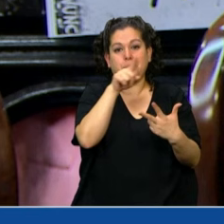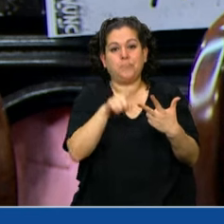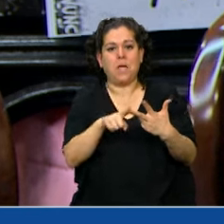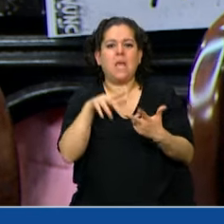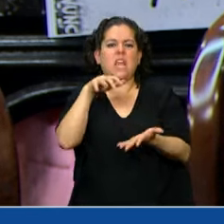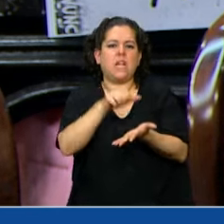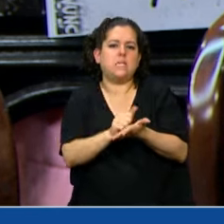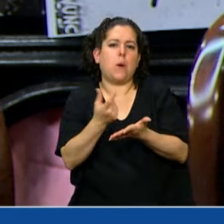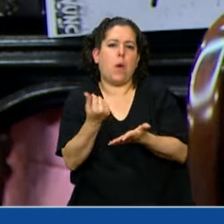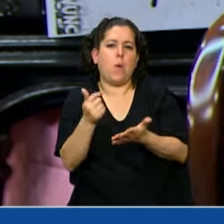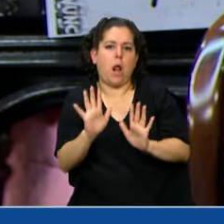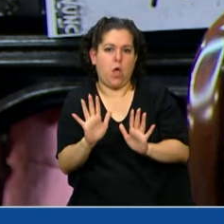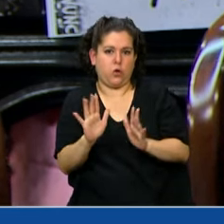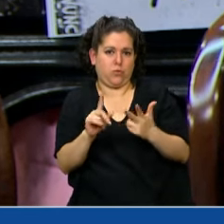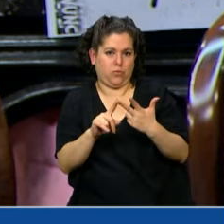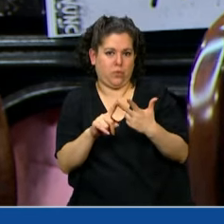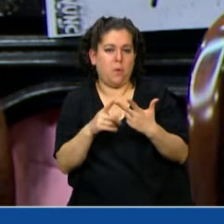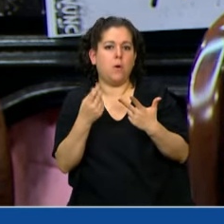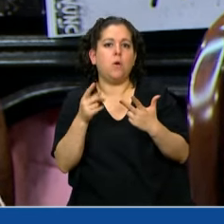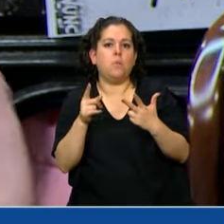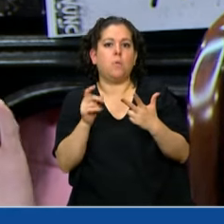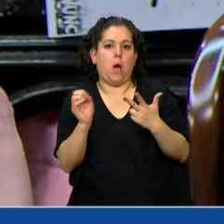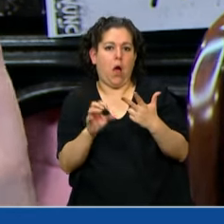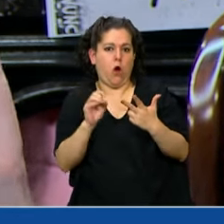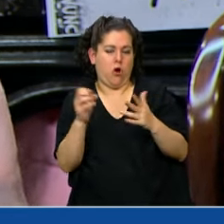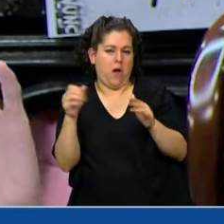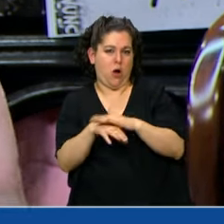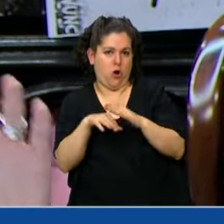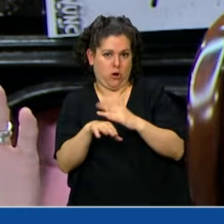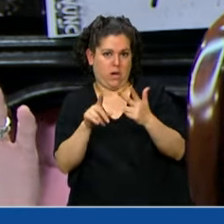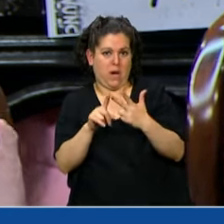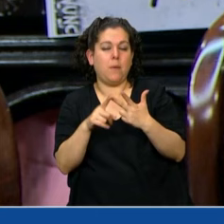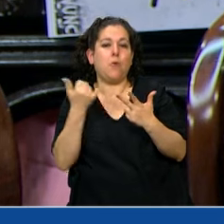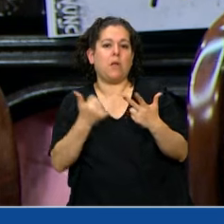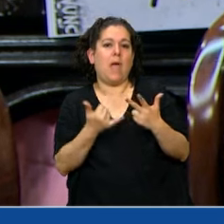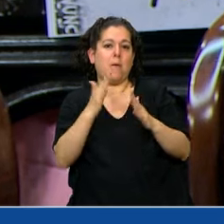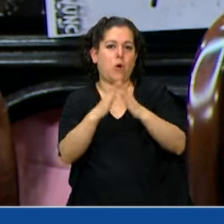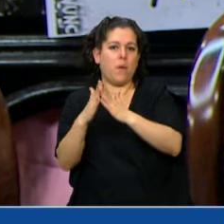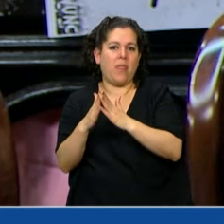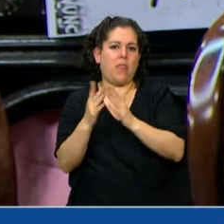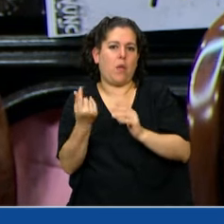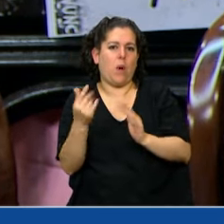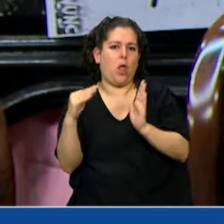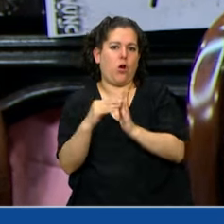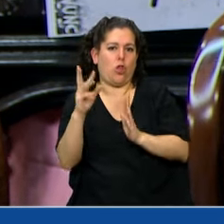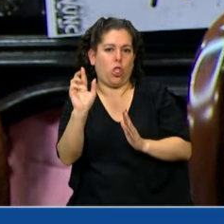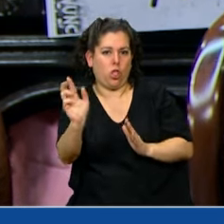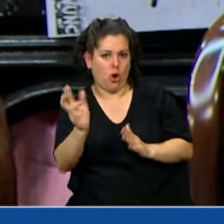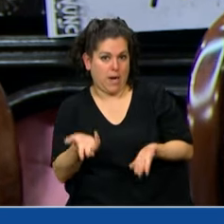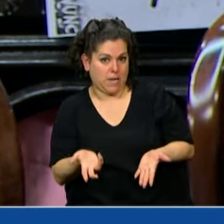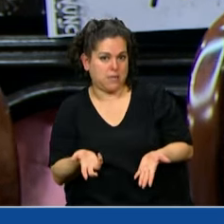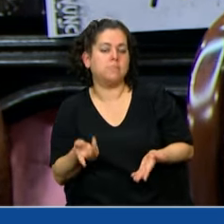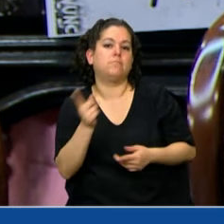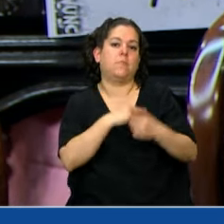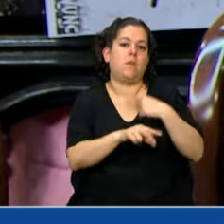reserva de valor y ahí radica el problema porque tenemos propiedades valuadas en dólares y tenemos una rentabilidad por los